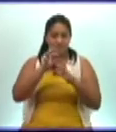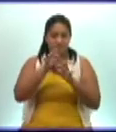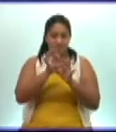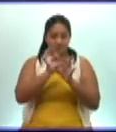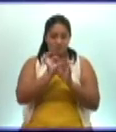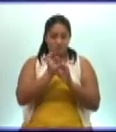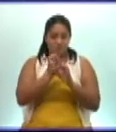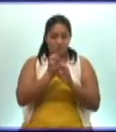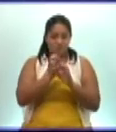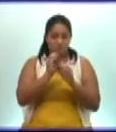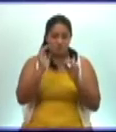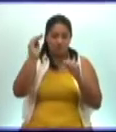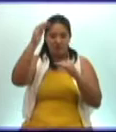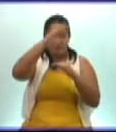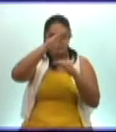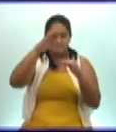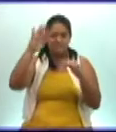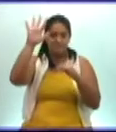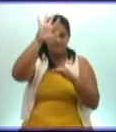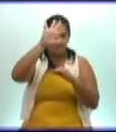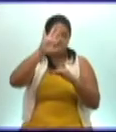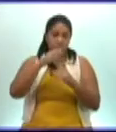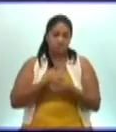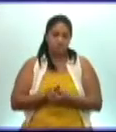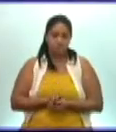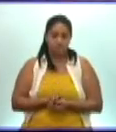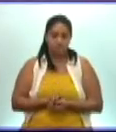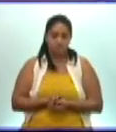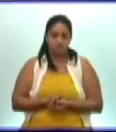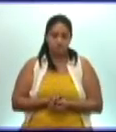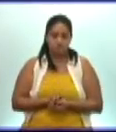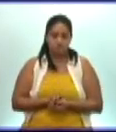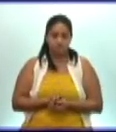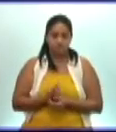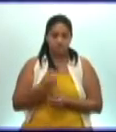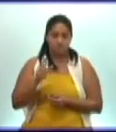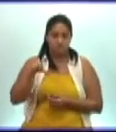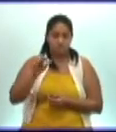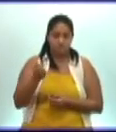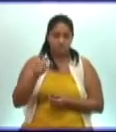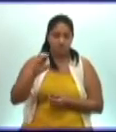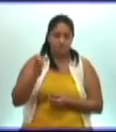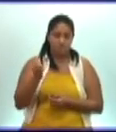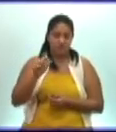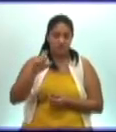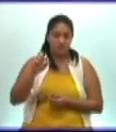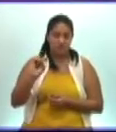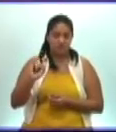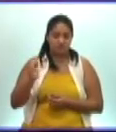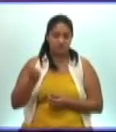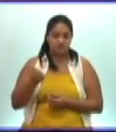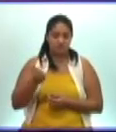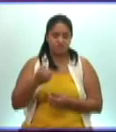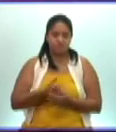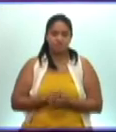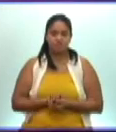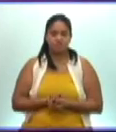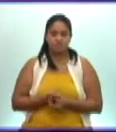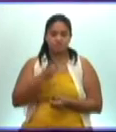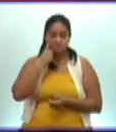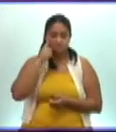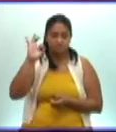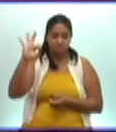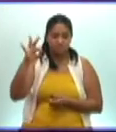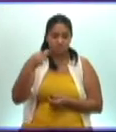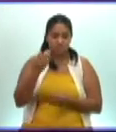NASA observó la presencia de agua y moléculas orgánicas en una galaxia a 3.200 millones de años luz de distancia. Ver el Sol en